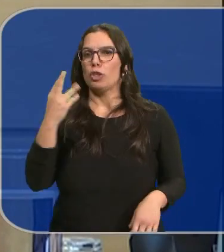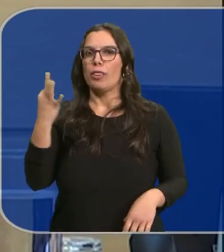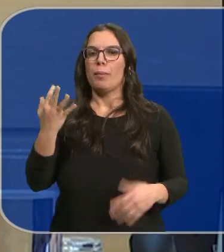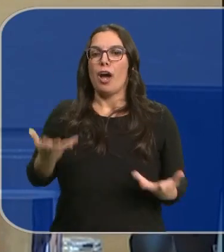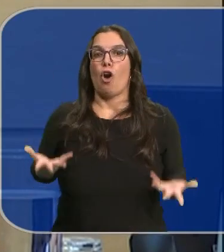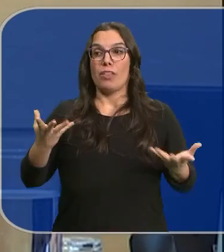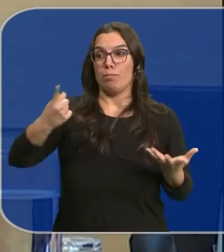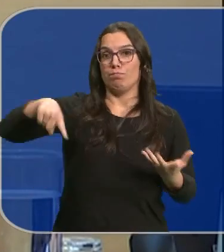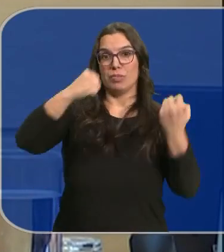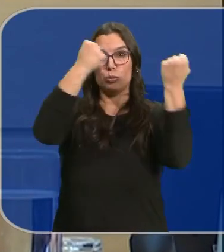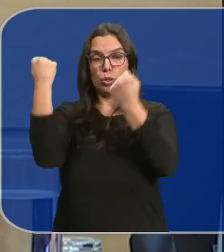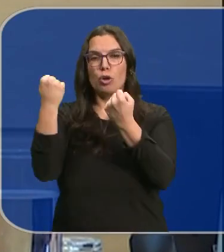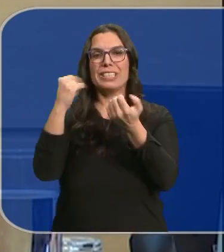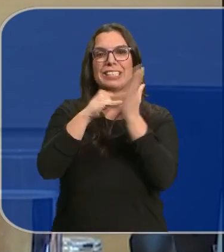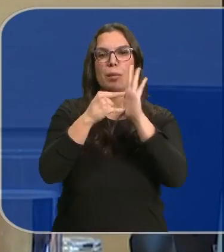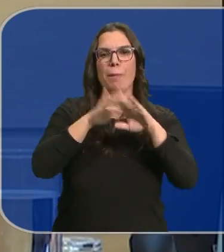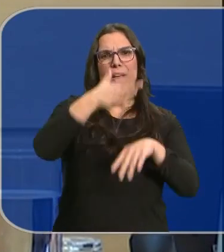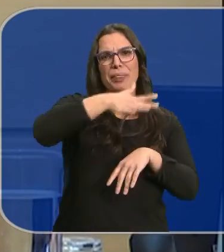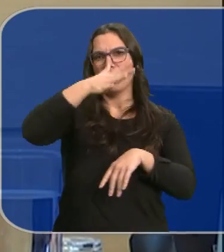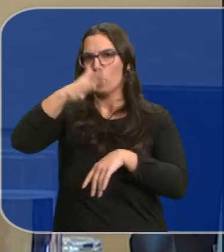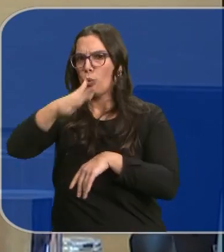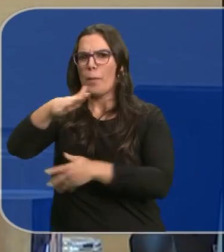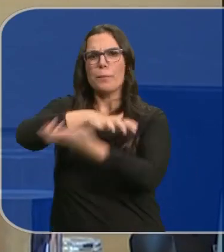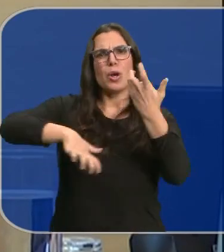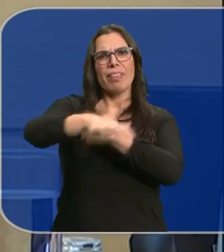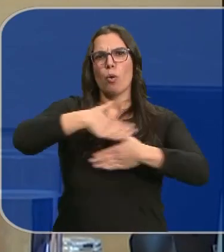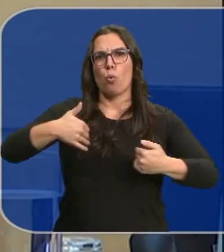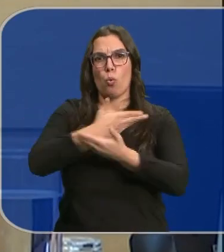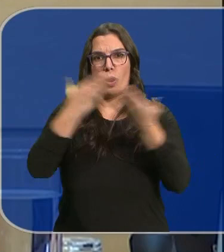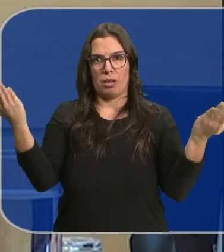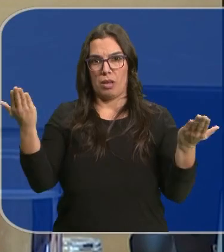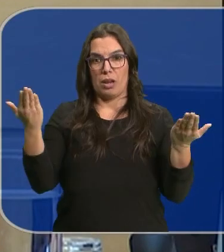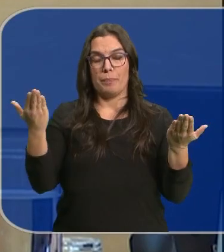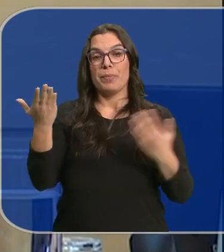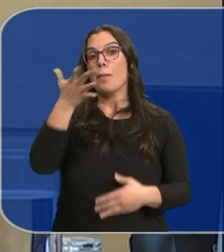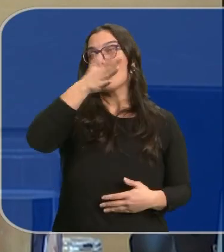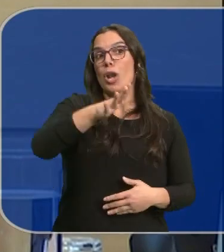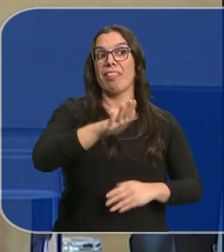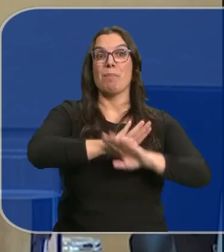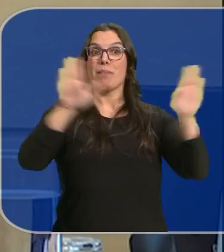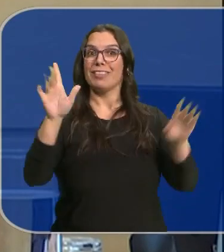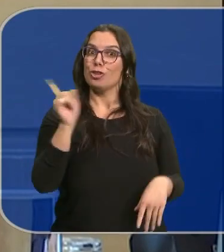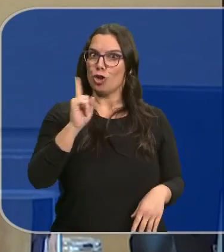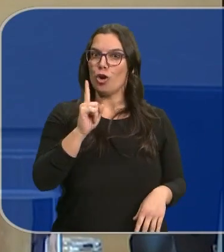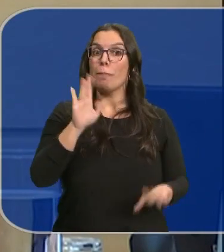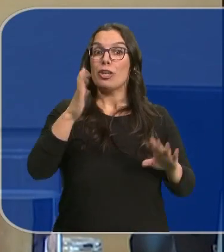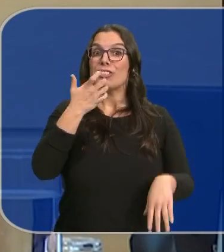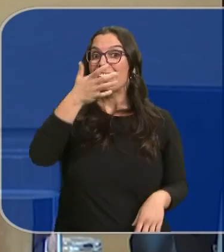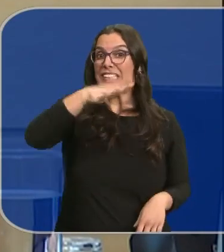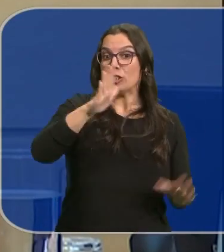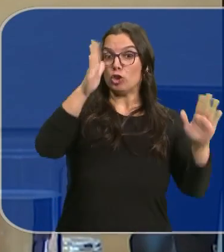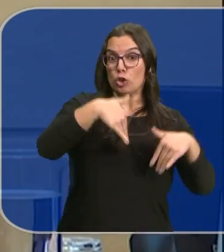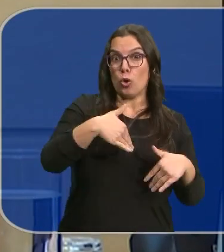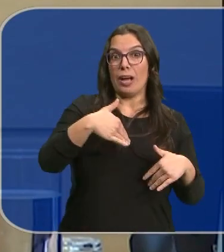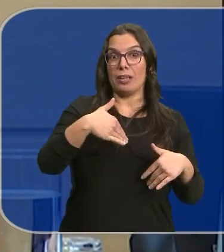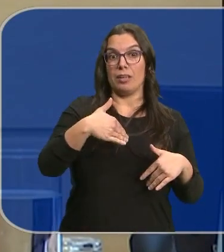facilitar como instituciones los mecanismos de denuncia de cualquier hecho violento. Ya sabemos que la denuncia no lo es todo, pero sin la denuncia y el